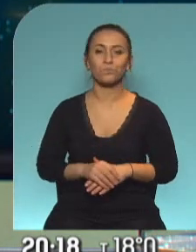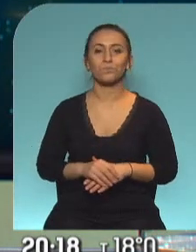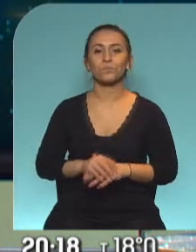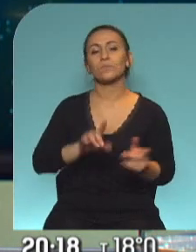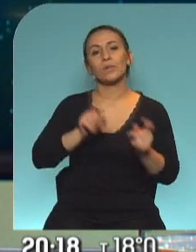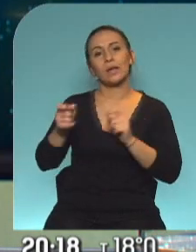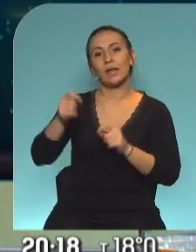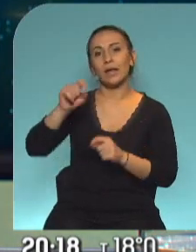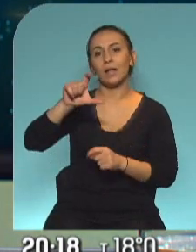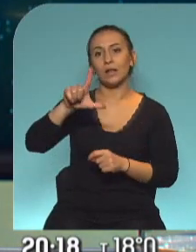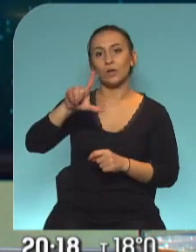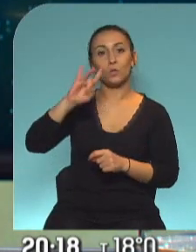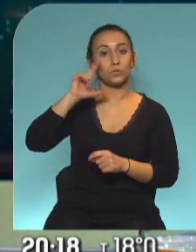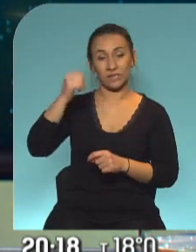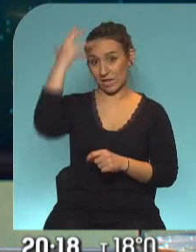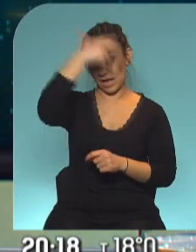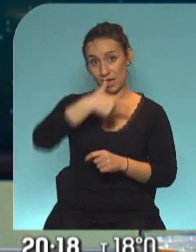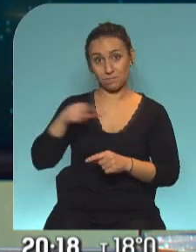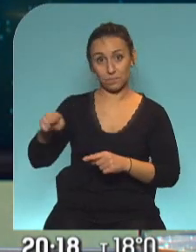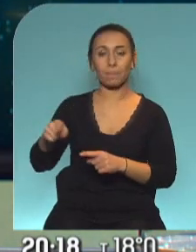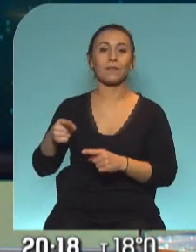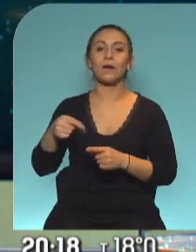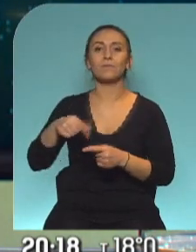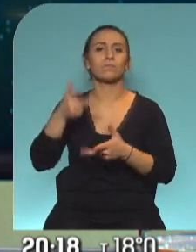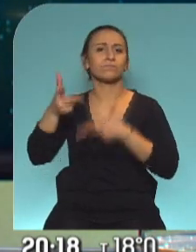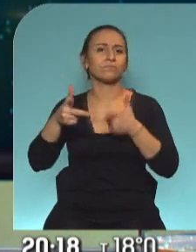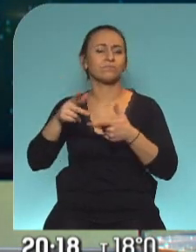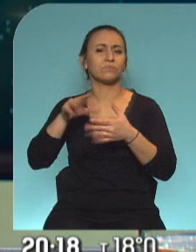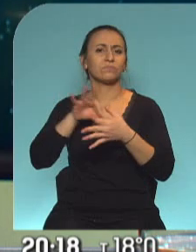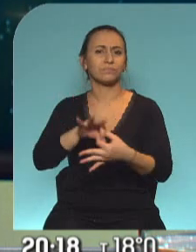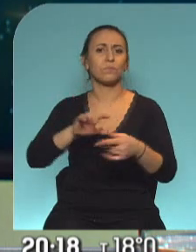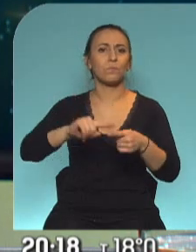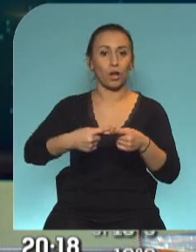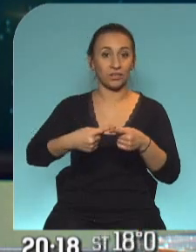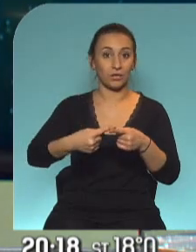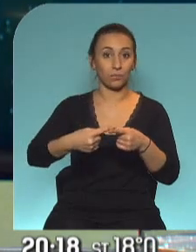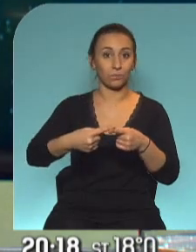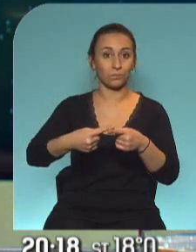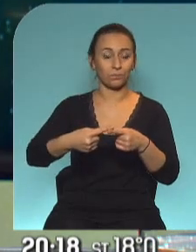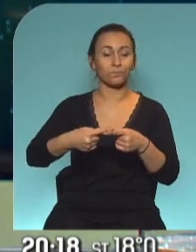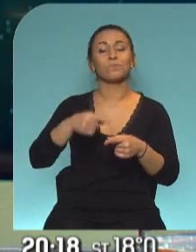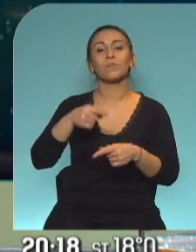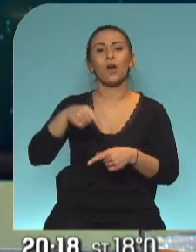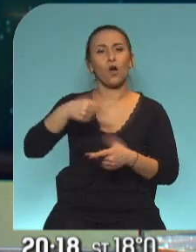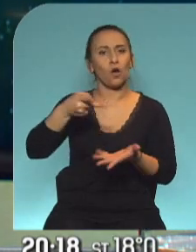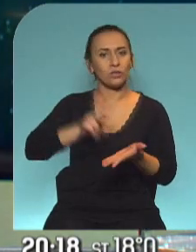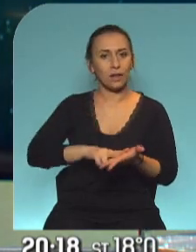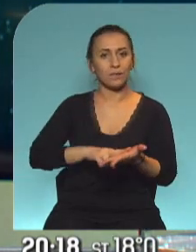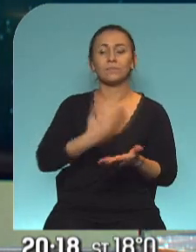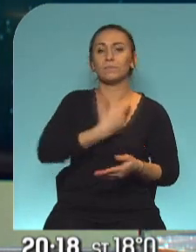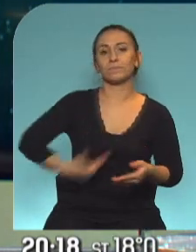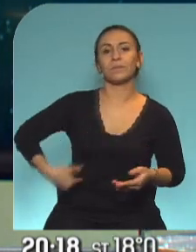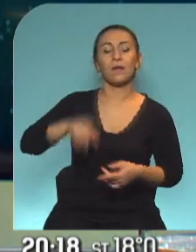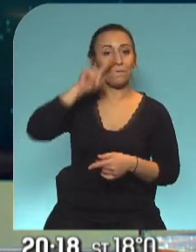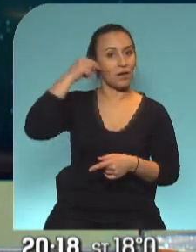Vamos con Lucía Isicós para trascender en transitar el ámbito político. Hoy nuevamente ha habido declaraciones de Alberto Fernández. Si querés,